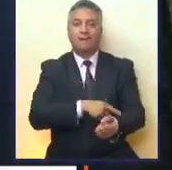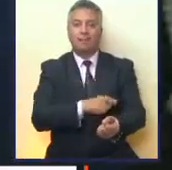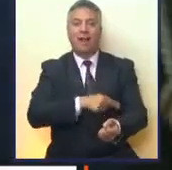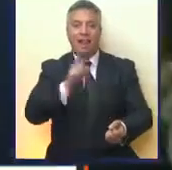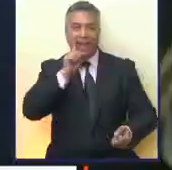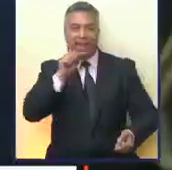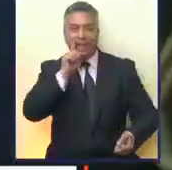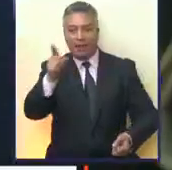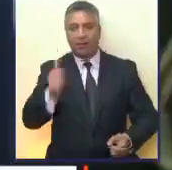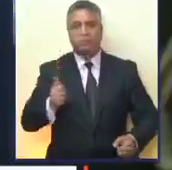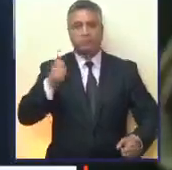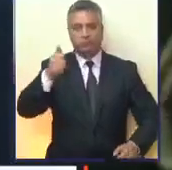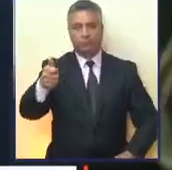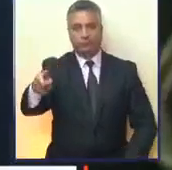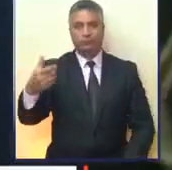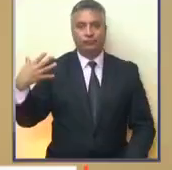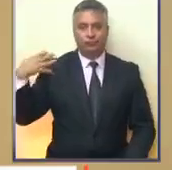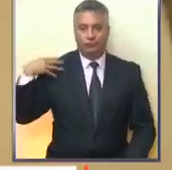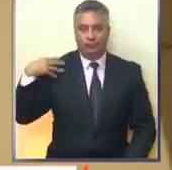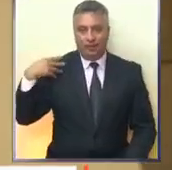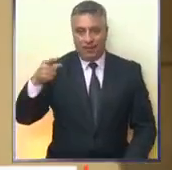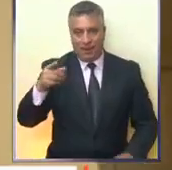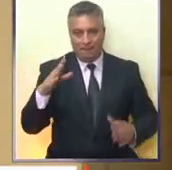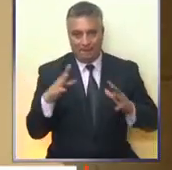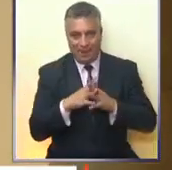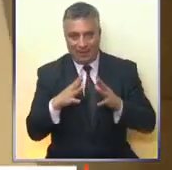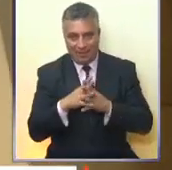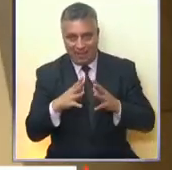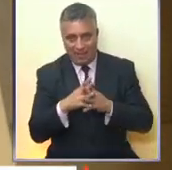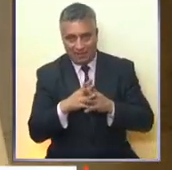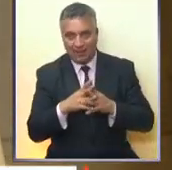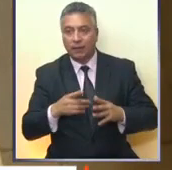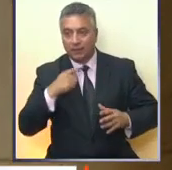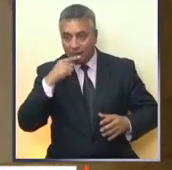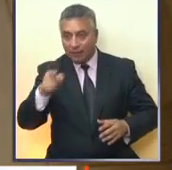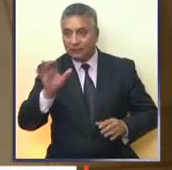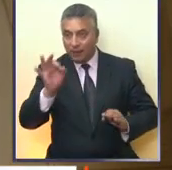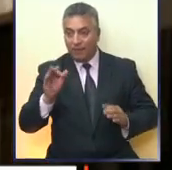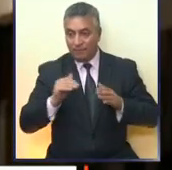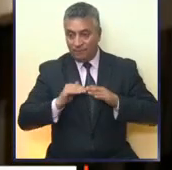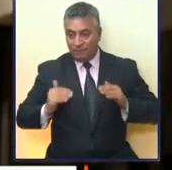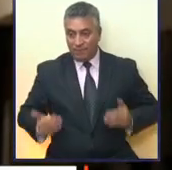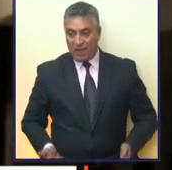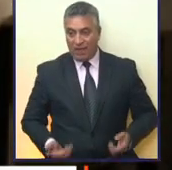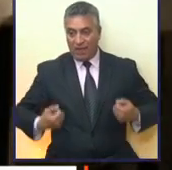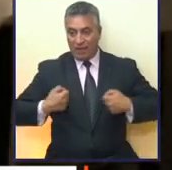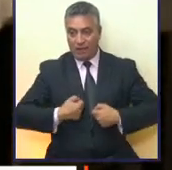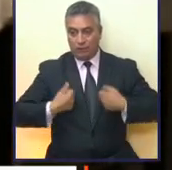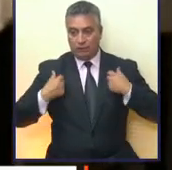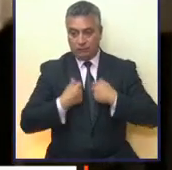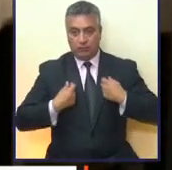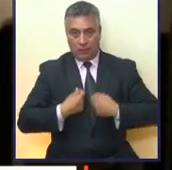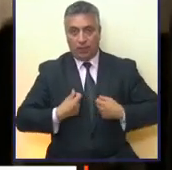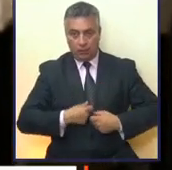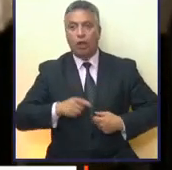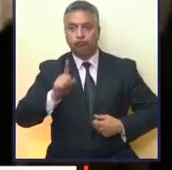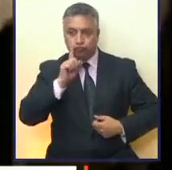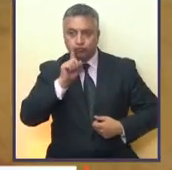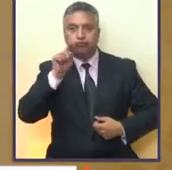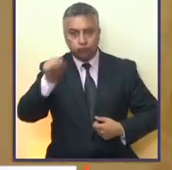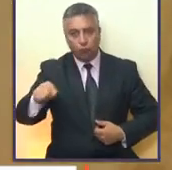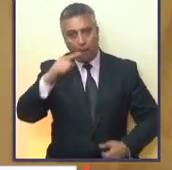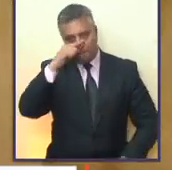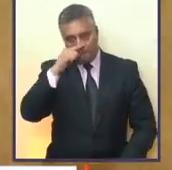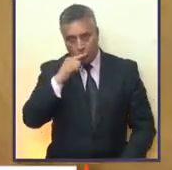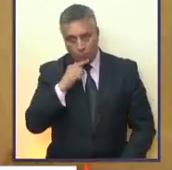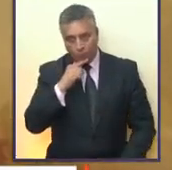emuló su grado militar. Solo pueden confirmar que al menos el fajín de O'Higgins y su chaqueta sí están en el museo. Acá tenemos